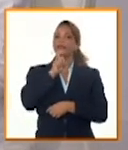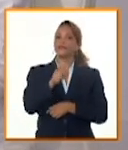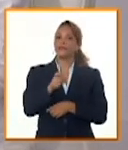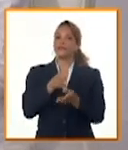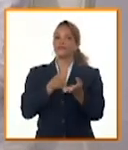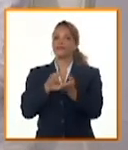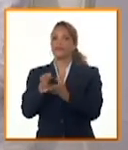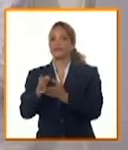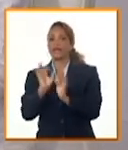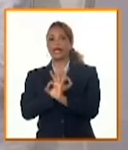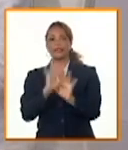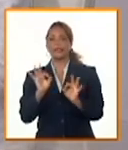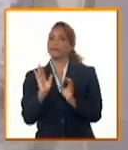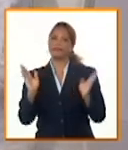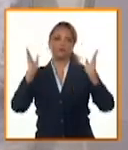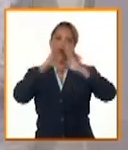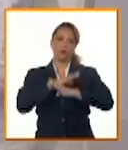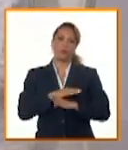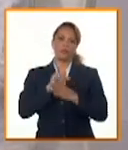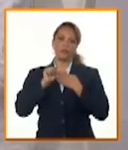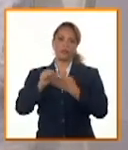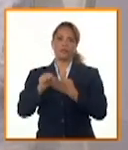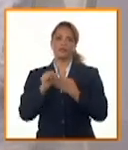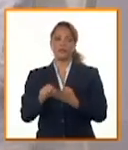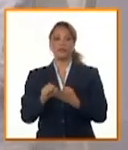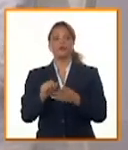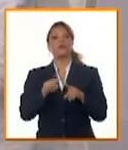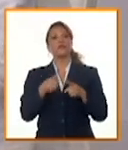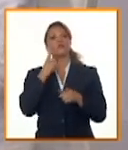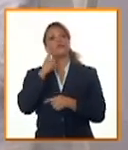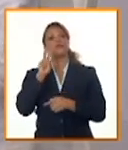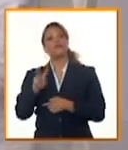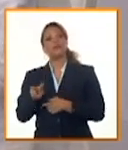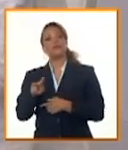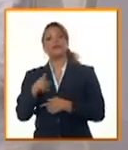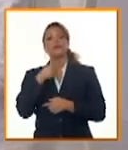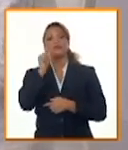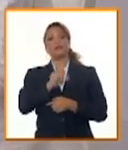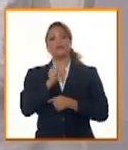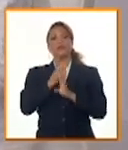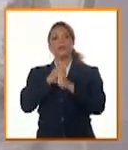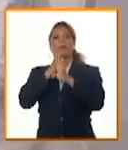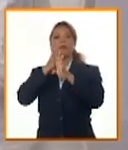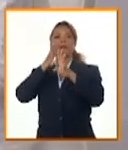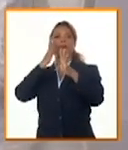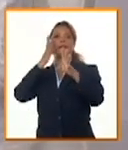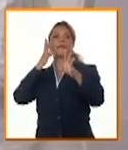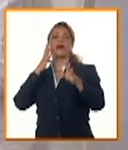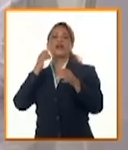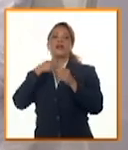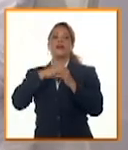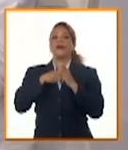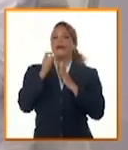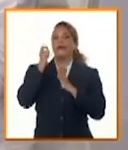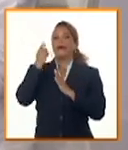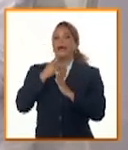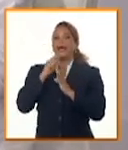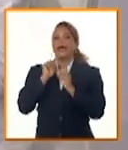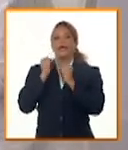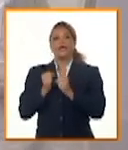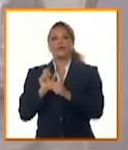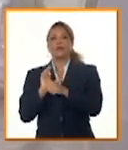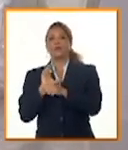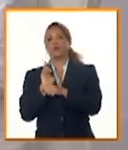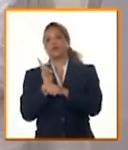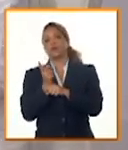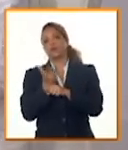una calidad en el servicio Por eso hemos visto que los clientes tienen que hacer cola largas permanencias en nuestras oficinas O tienen que